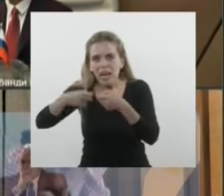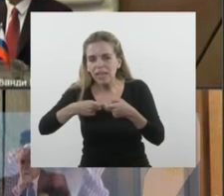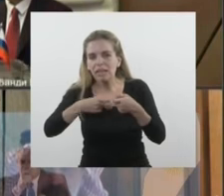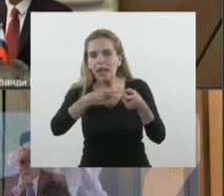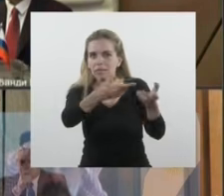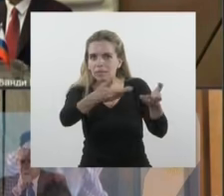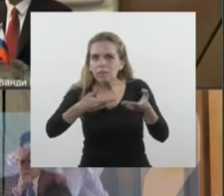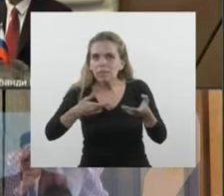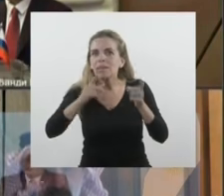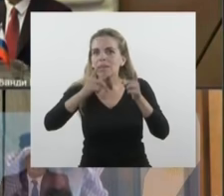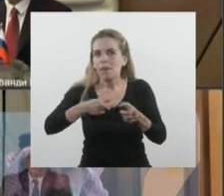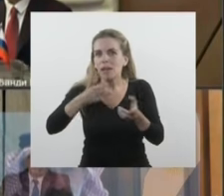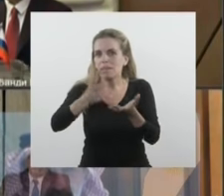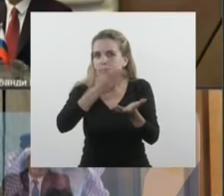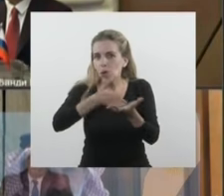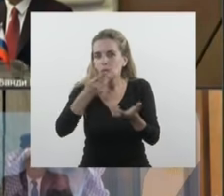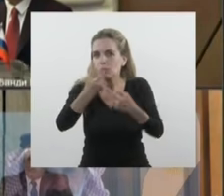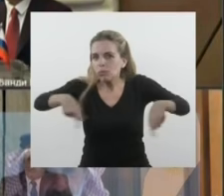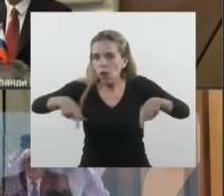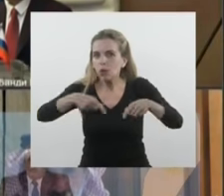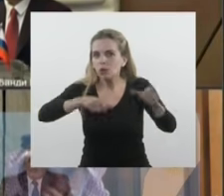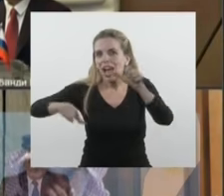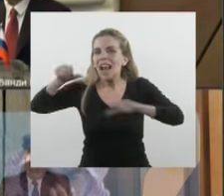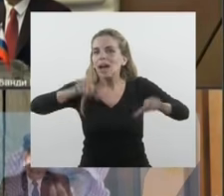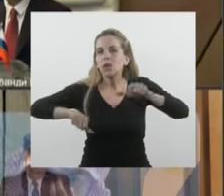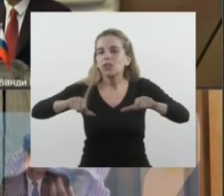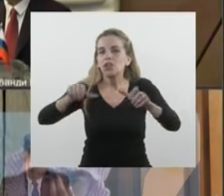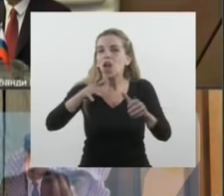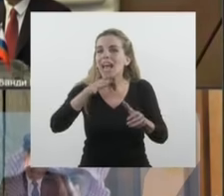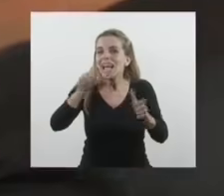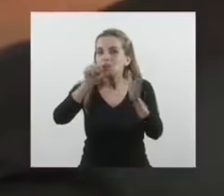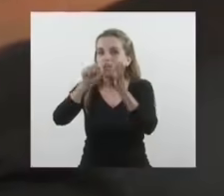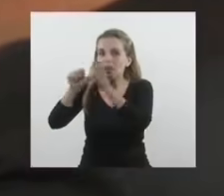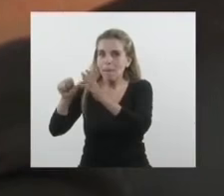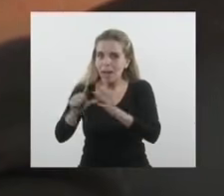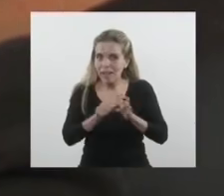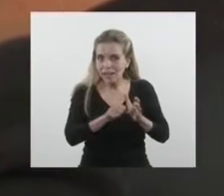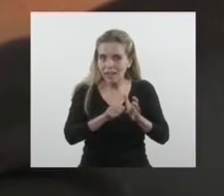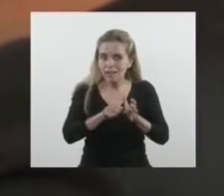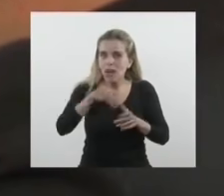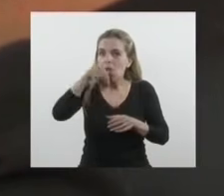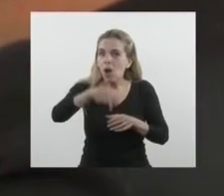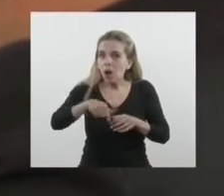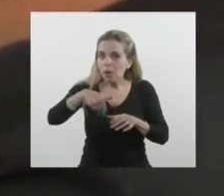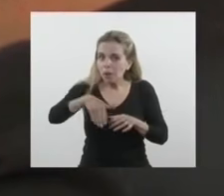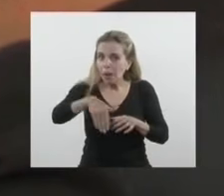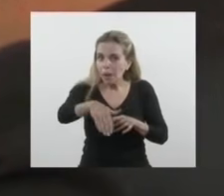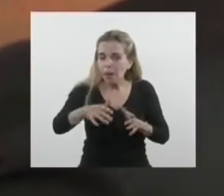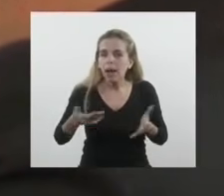vacuno de medicamentos de 14 países y hoy día vamos